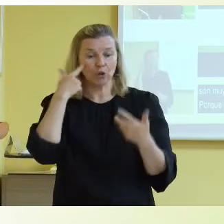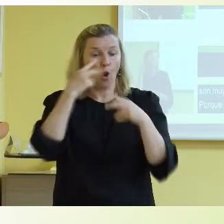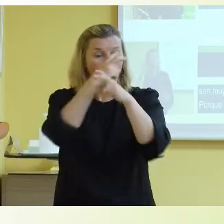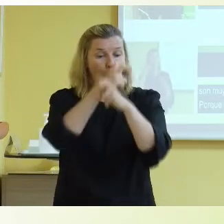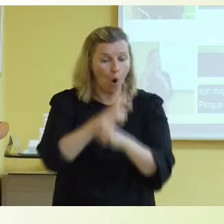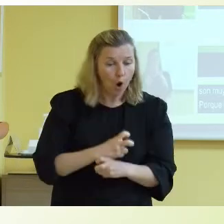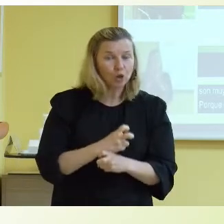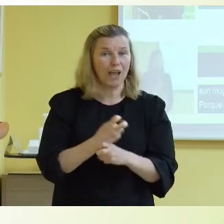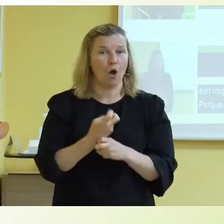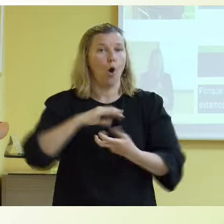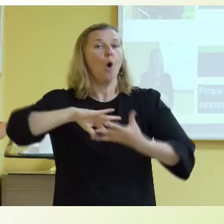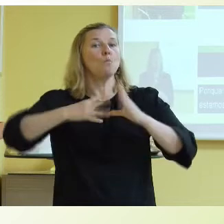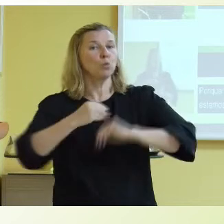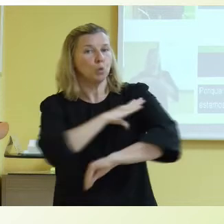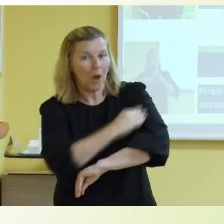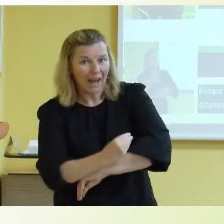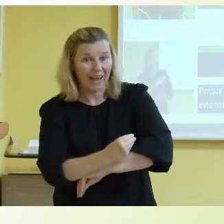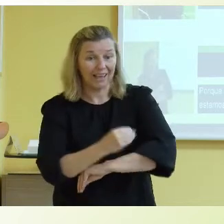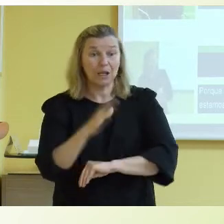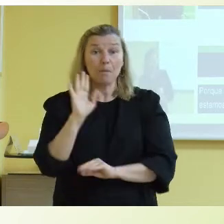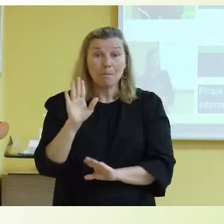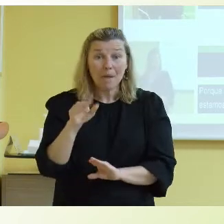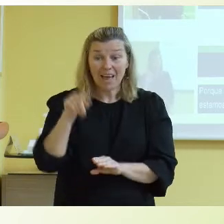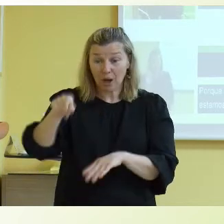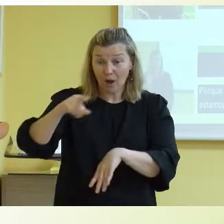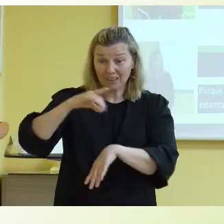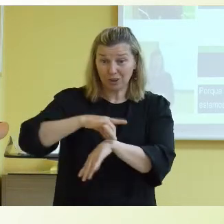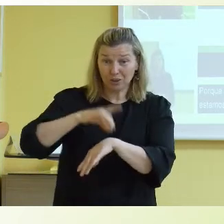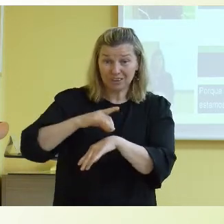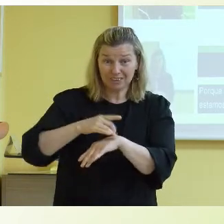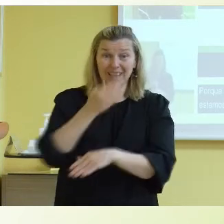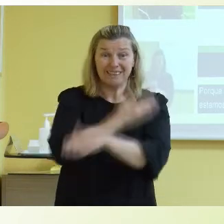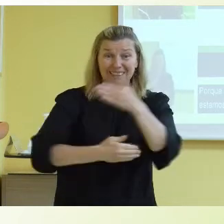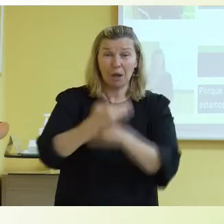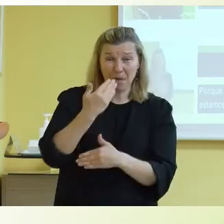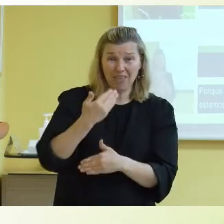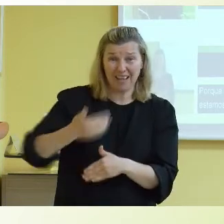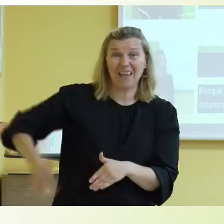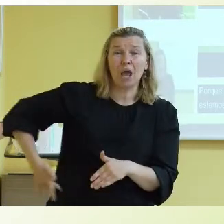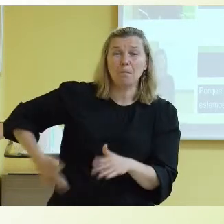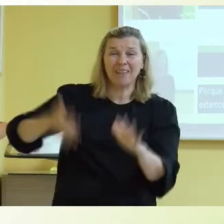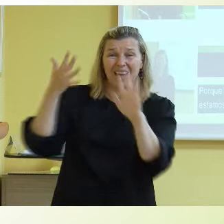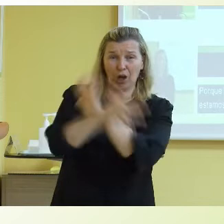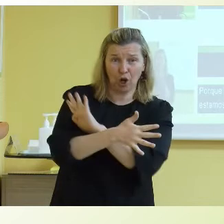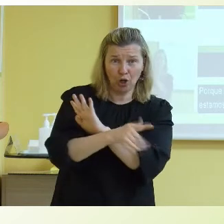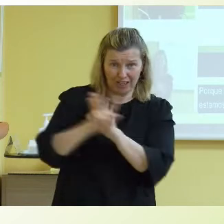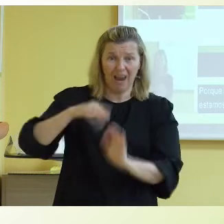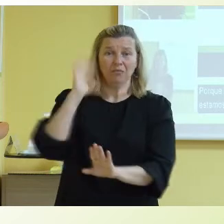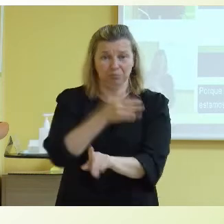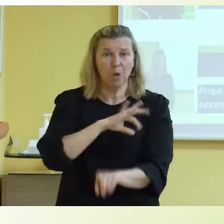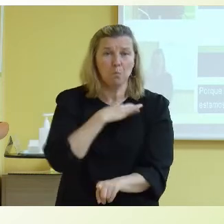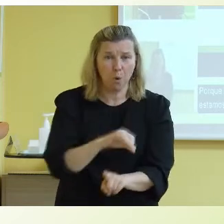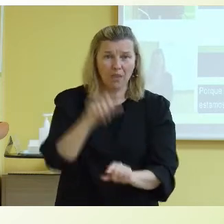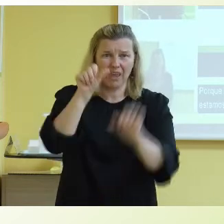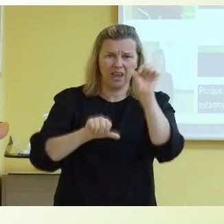a evaluar cuál es el grado de discapacidad que puede producir una hepatopatía crónica. No digo que vosotros no estéis o que no estén las personas que están